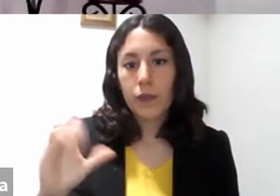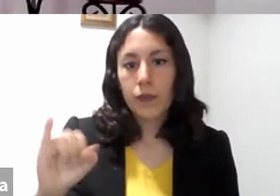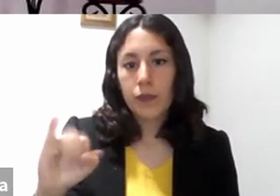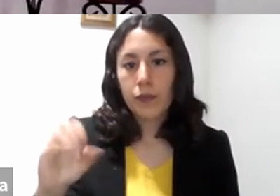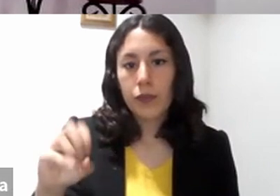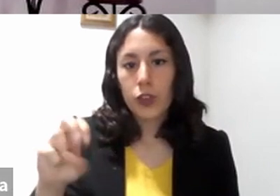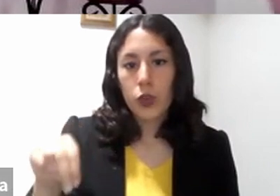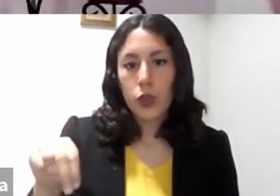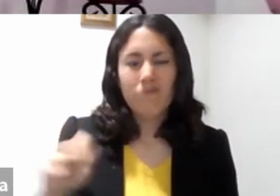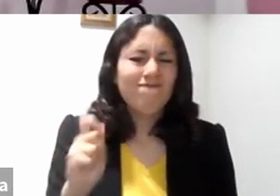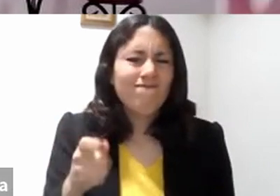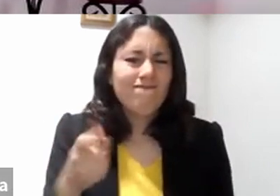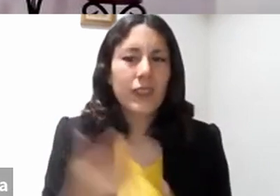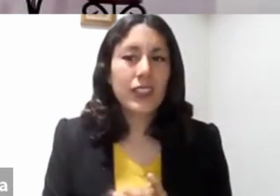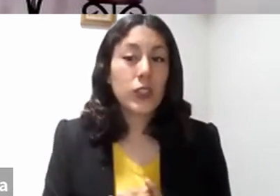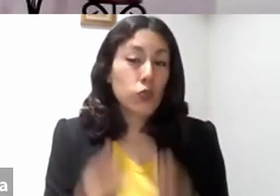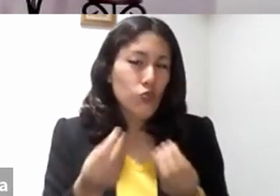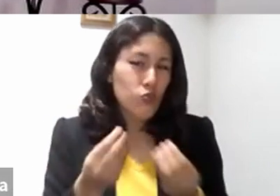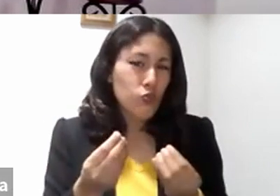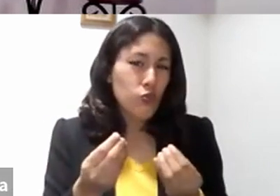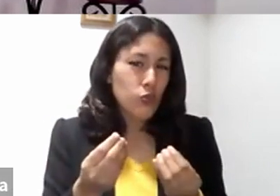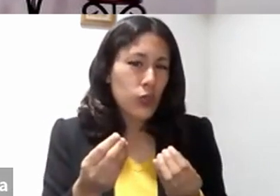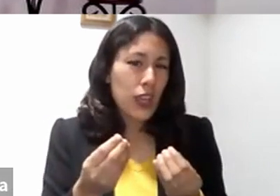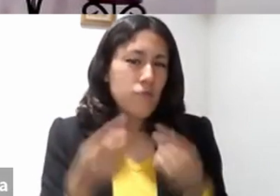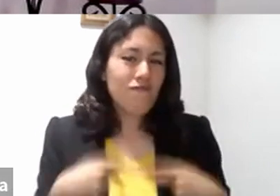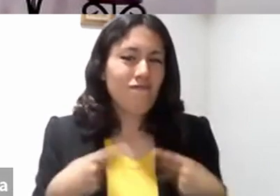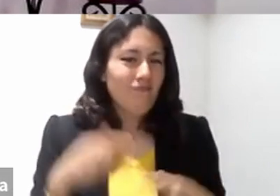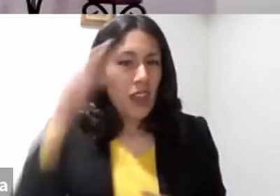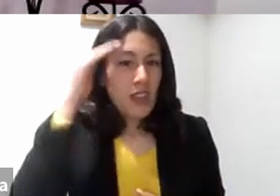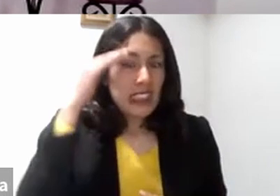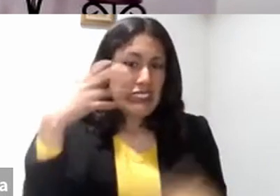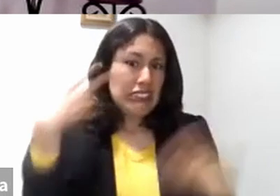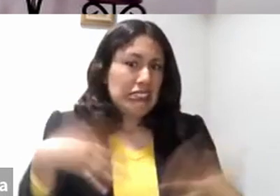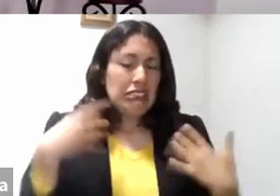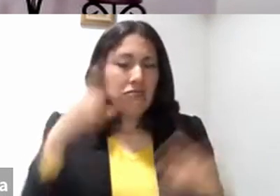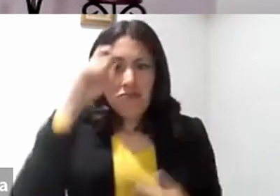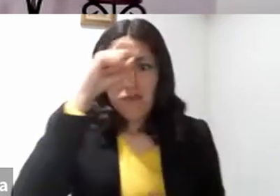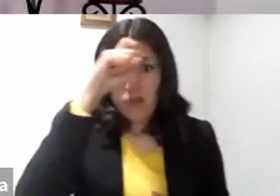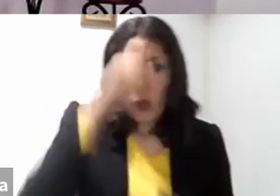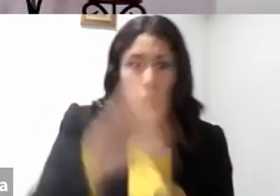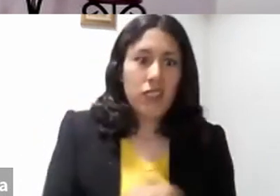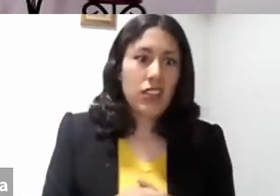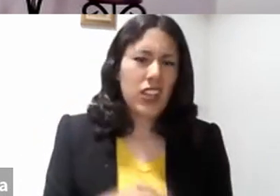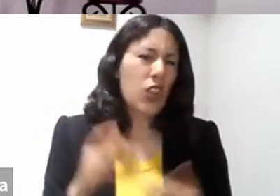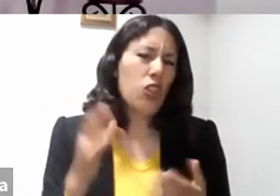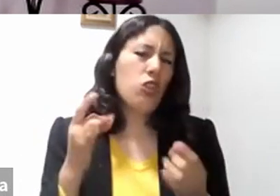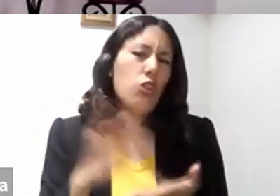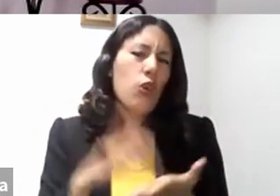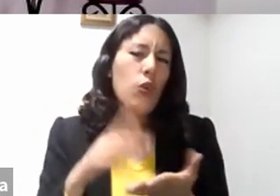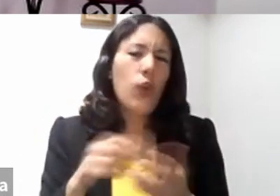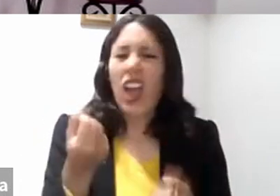complejo que solamente los más santos pueden accesar la la contemplación es algo también hasta cierto punto sencillo